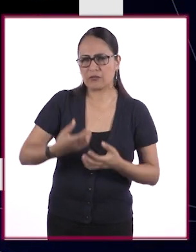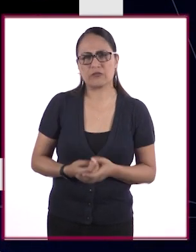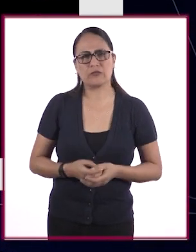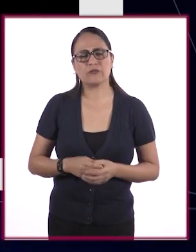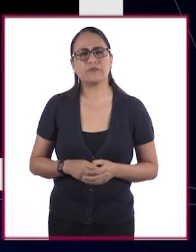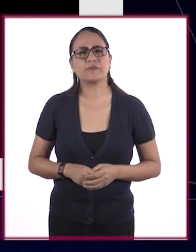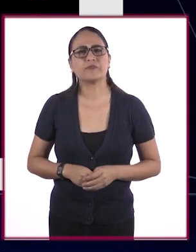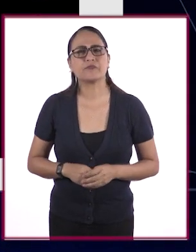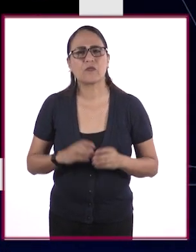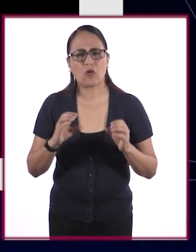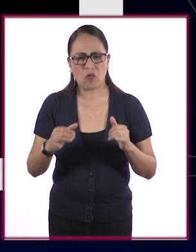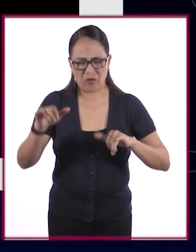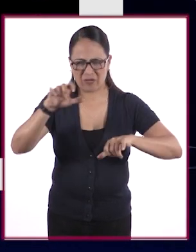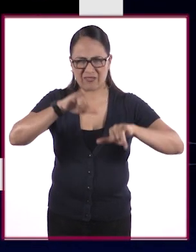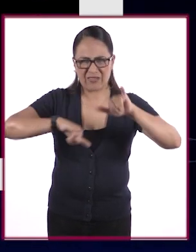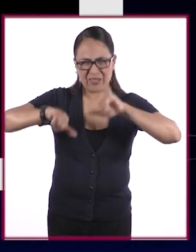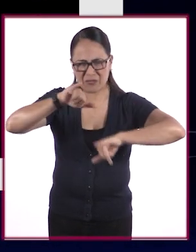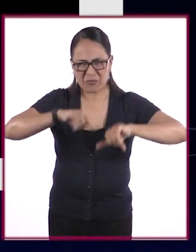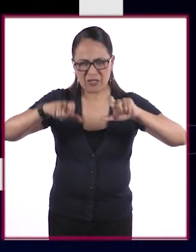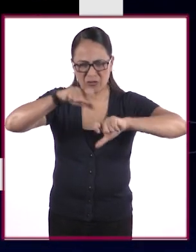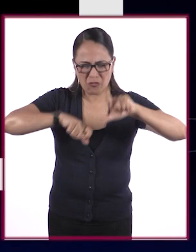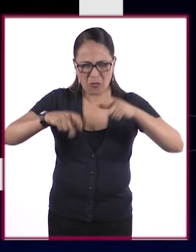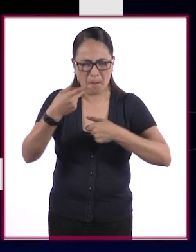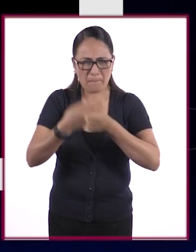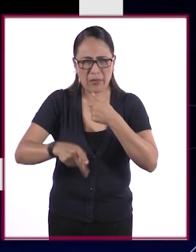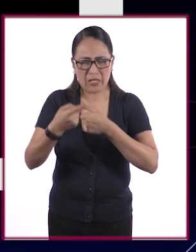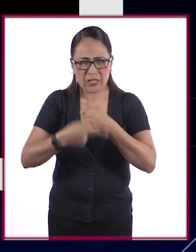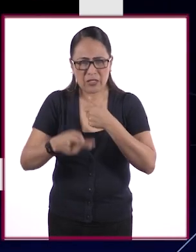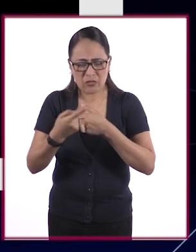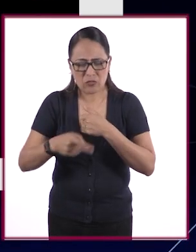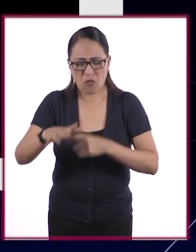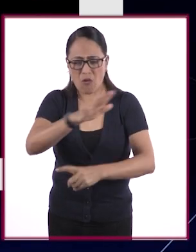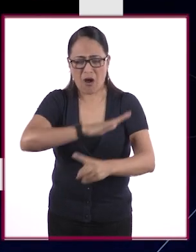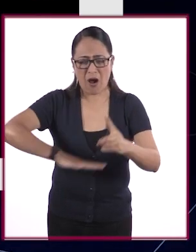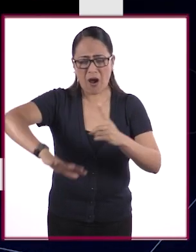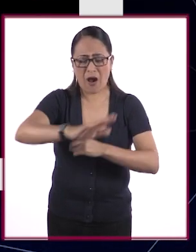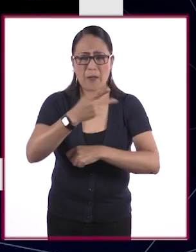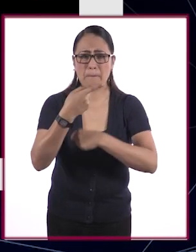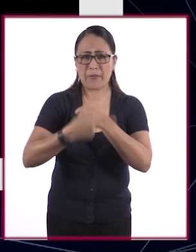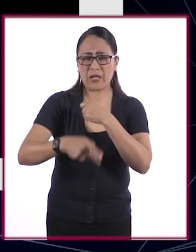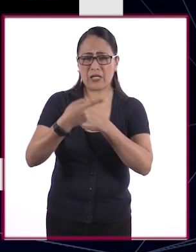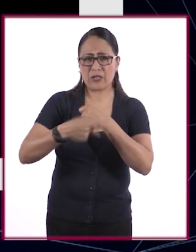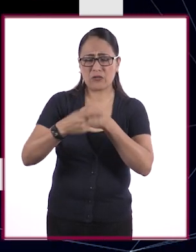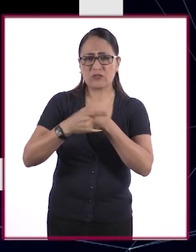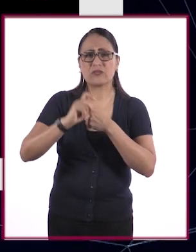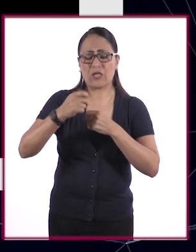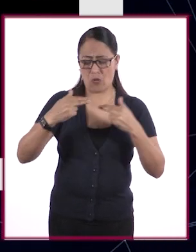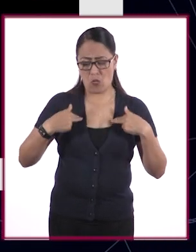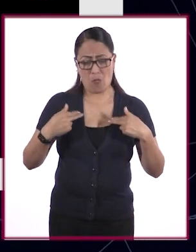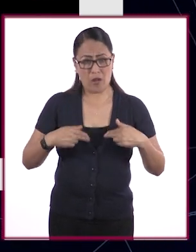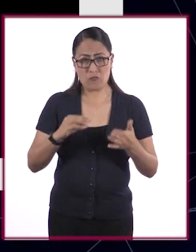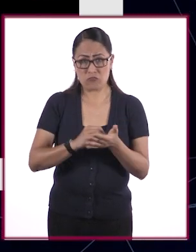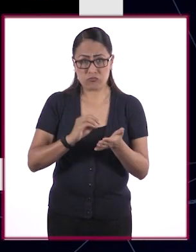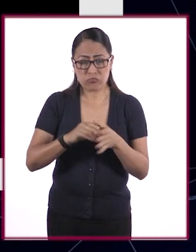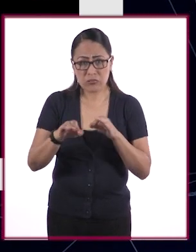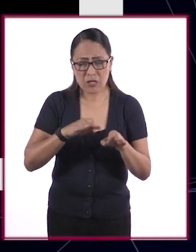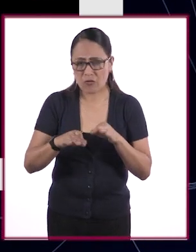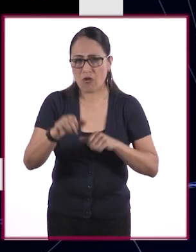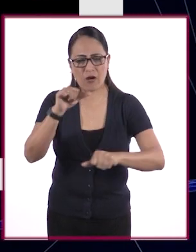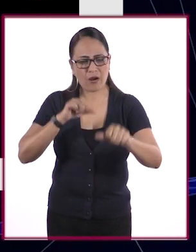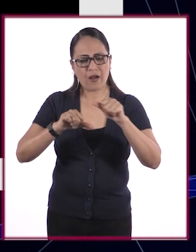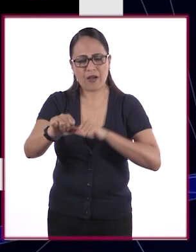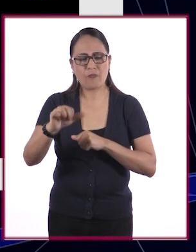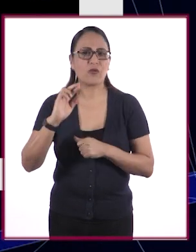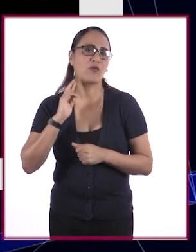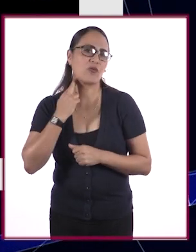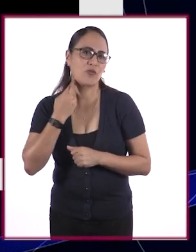sustancias químicas peligrosas o trabajar en entornos peligrosos, eso se ha sustituido con máquinas y con robots. Los jóvenes